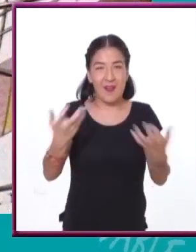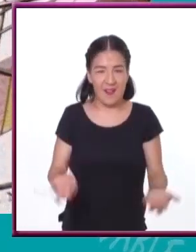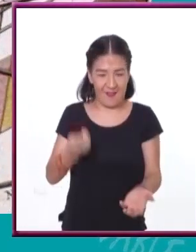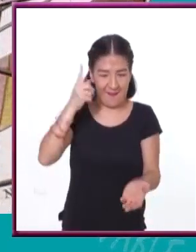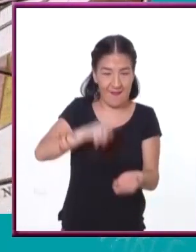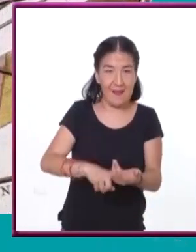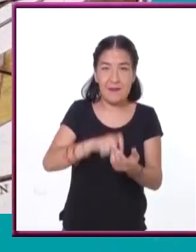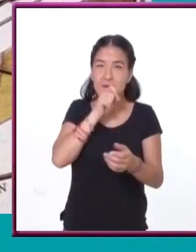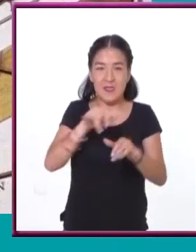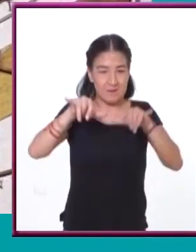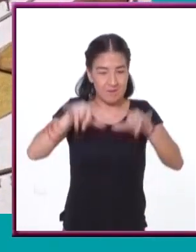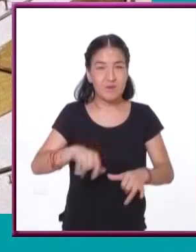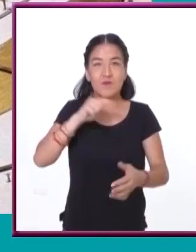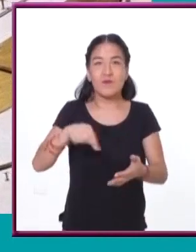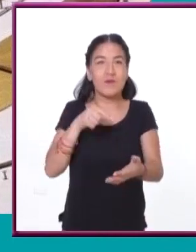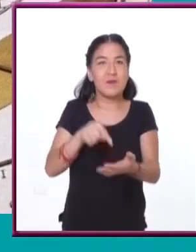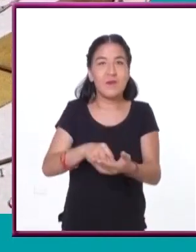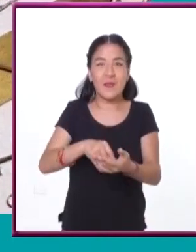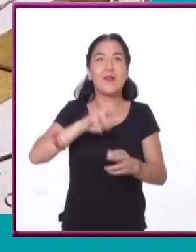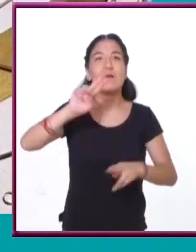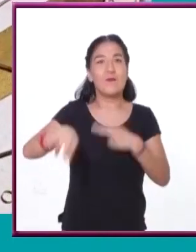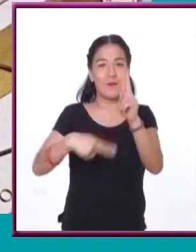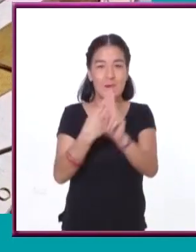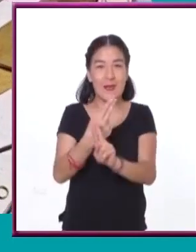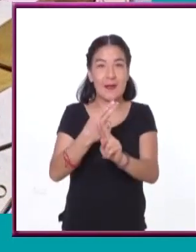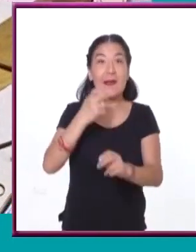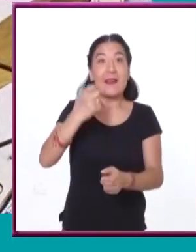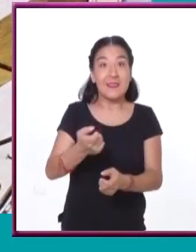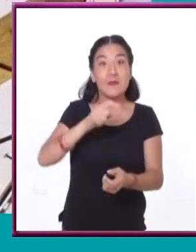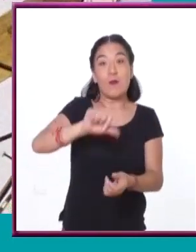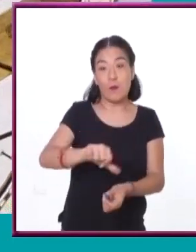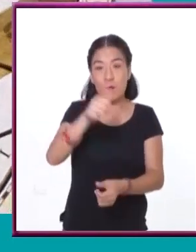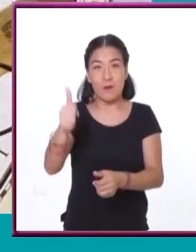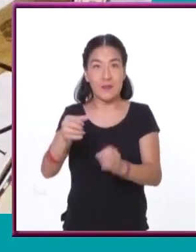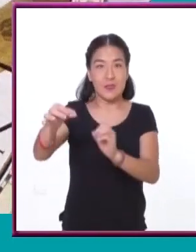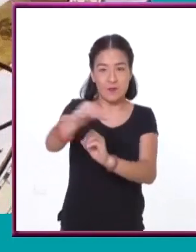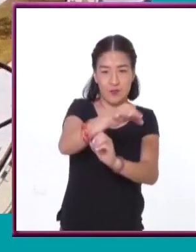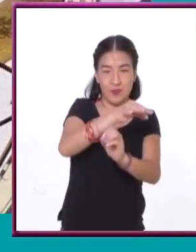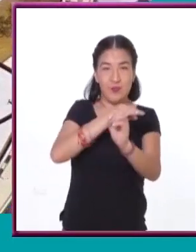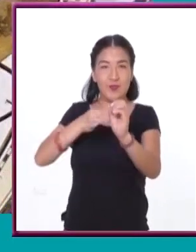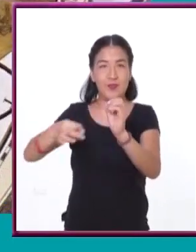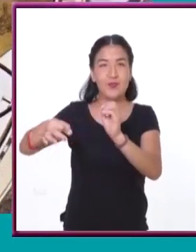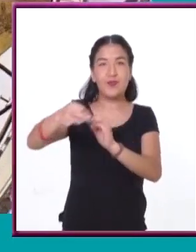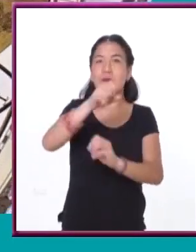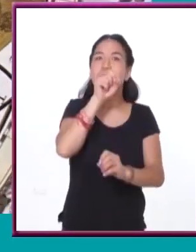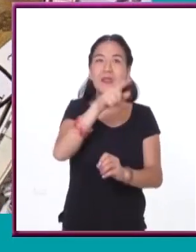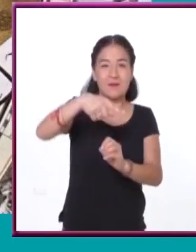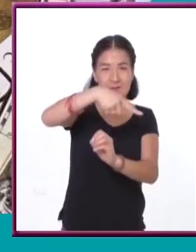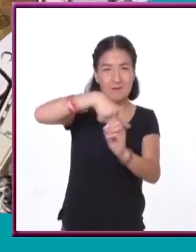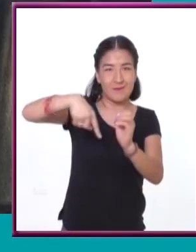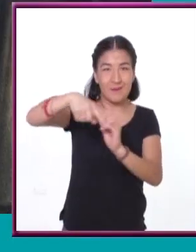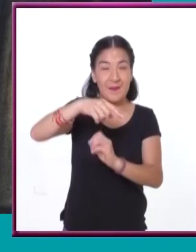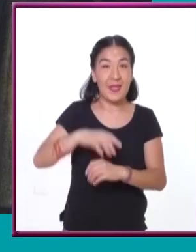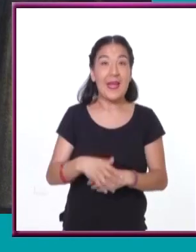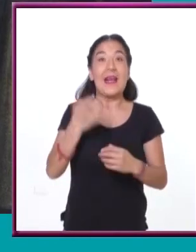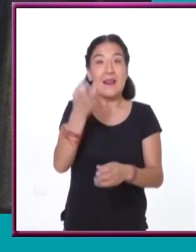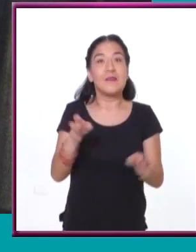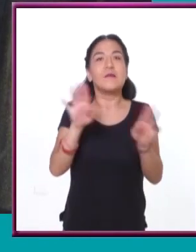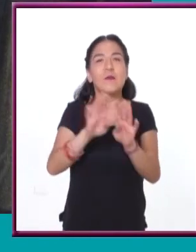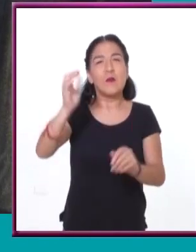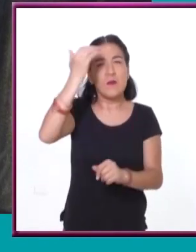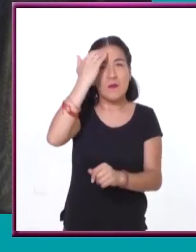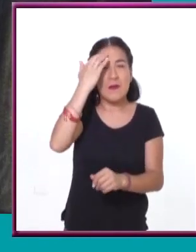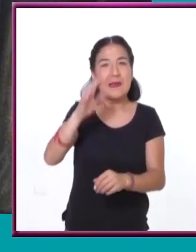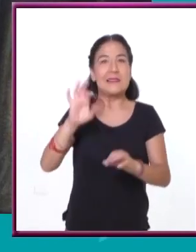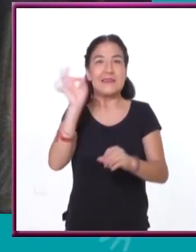permanecía estática en el centro del universo, mientras que todos los astros girarían a su alrededor. Pese a conocer